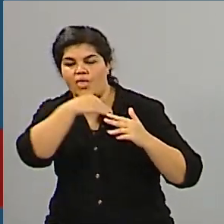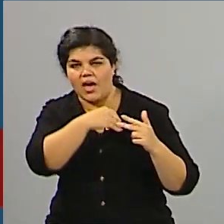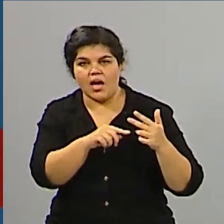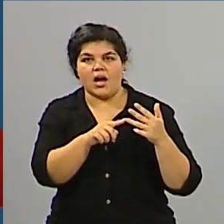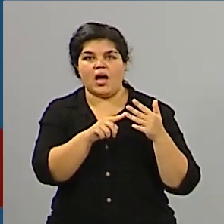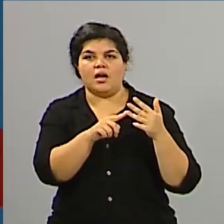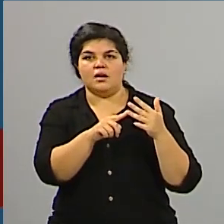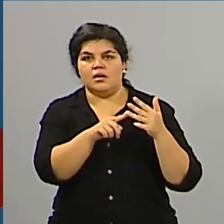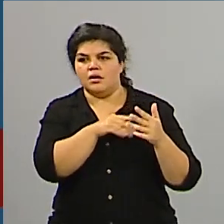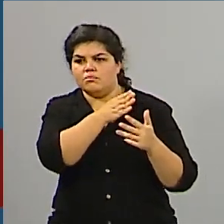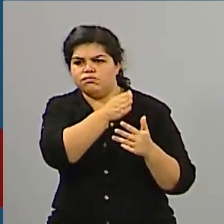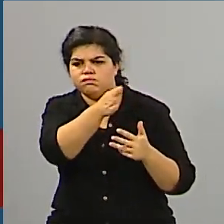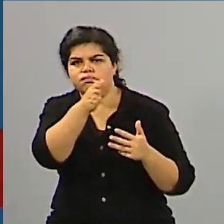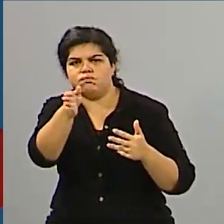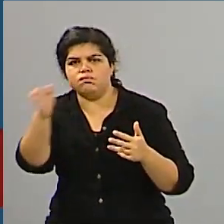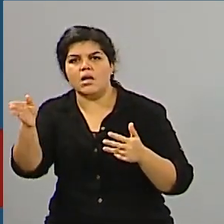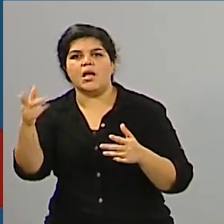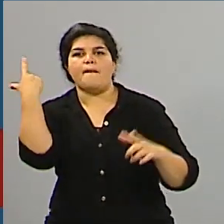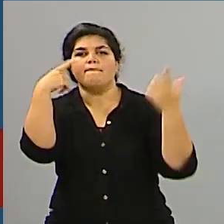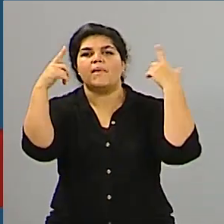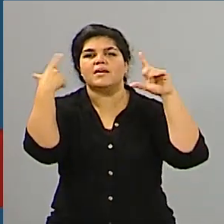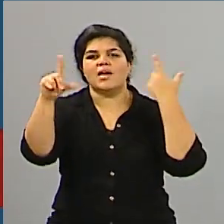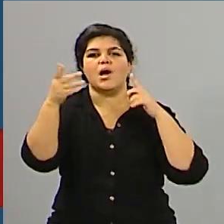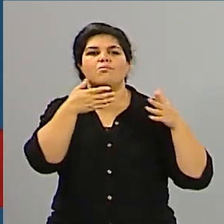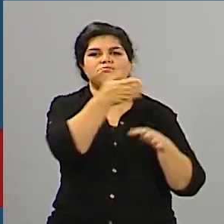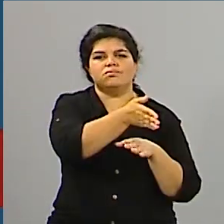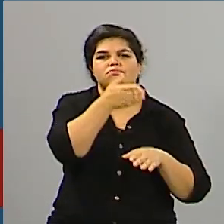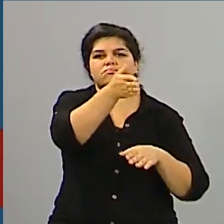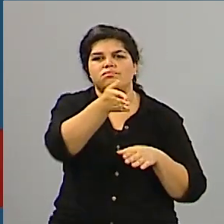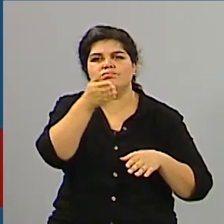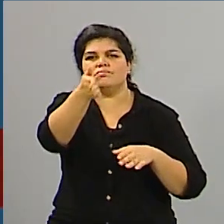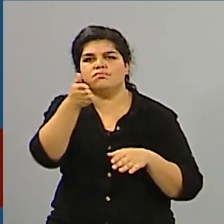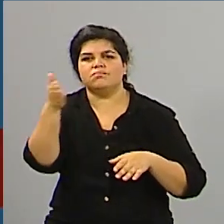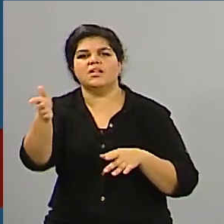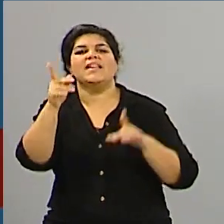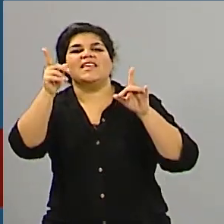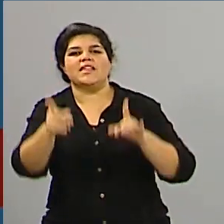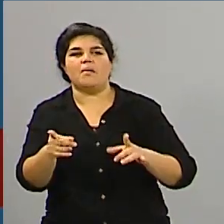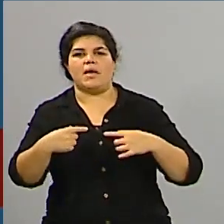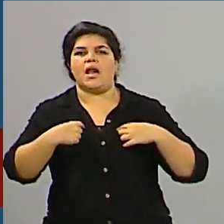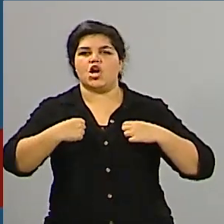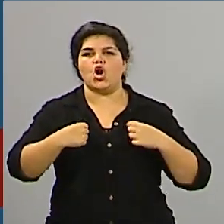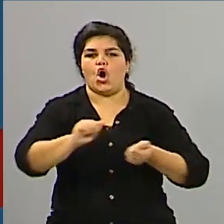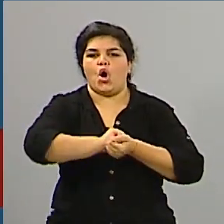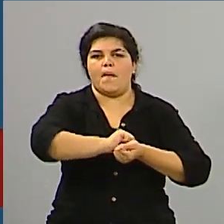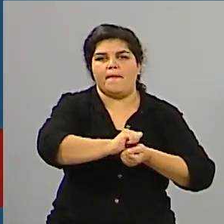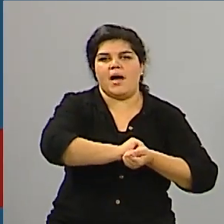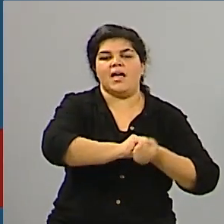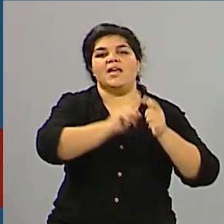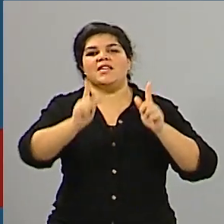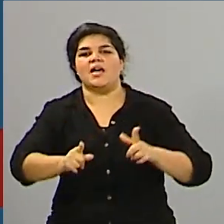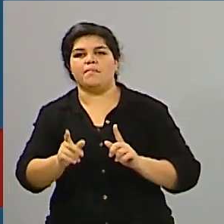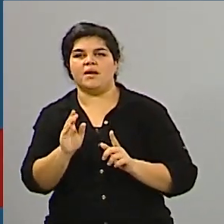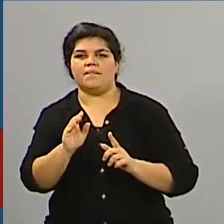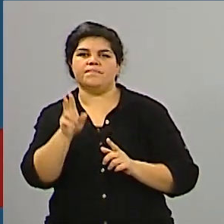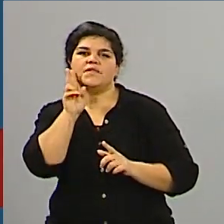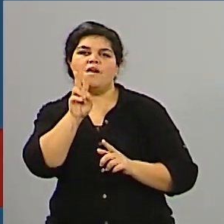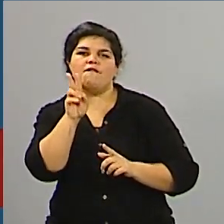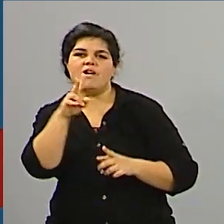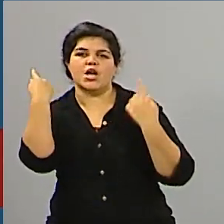buscándole la vuelta para sacar el provecho lo mejor posible de cada programa. Y bueno, eso es lo que ha estado pasando en